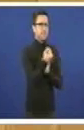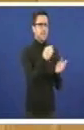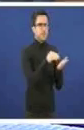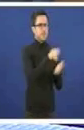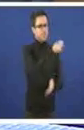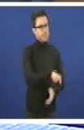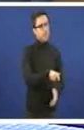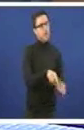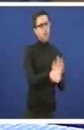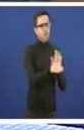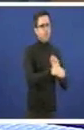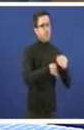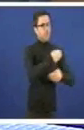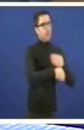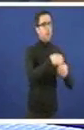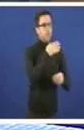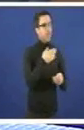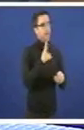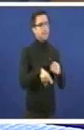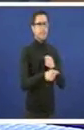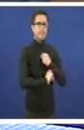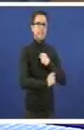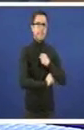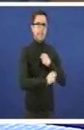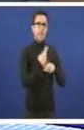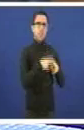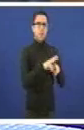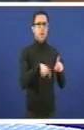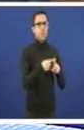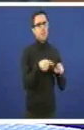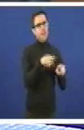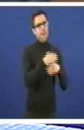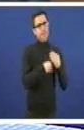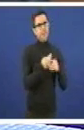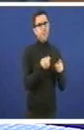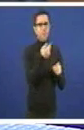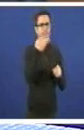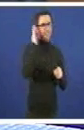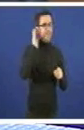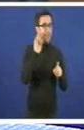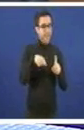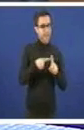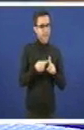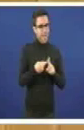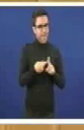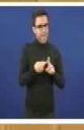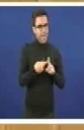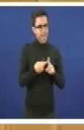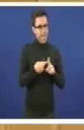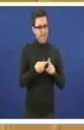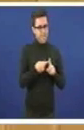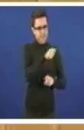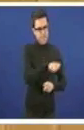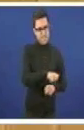estrategia política e a súa demagogia coa que están vostedes xogando pero si explicar unha vez máis a cidadanía e os